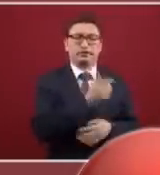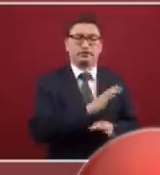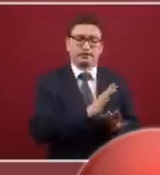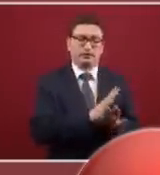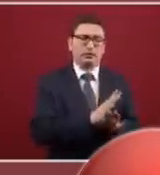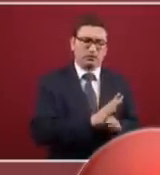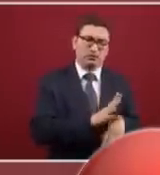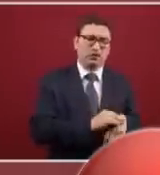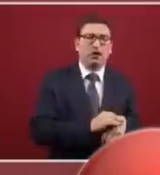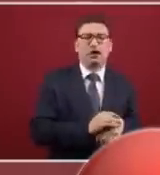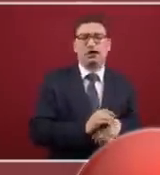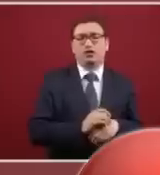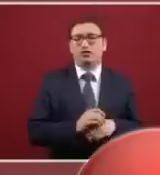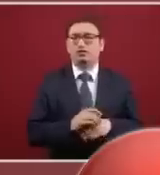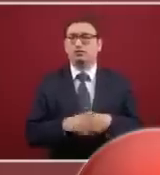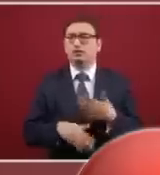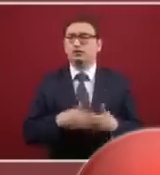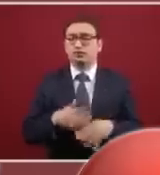gusta.